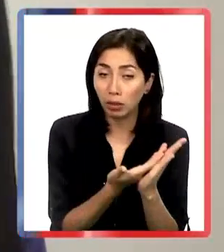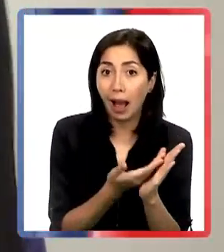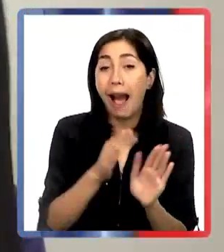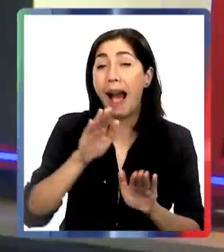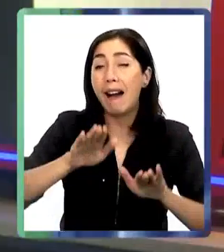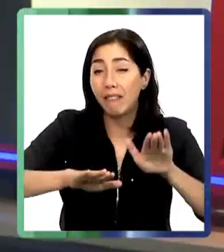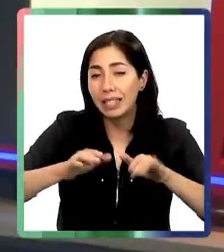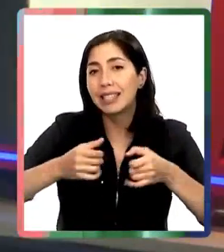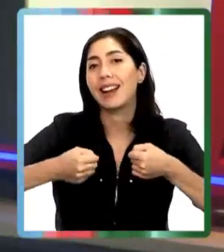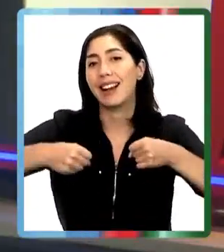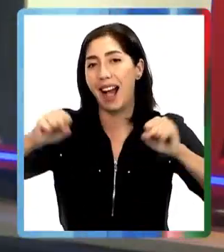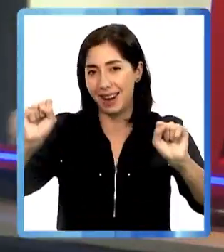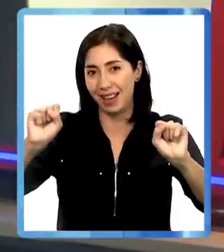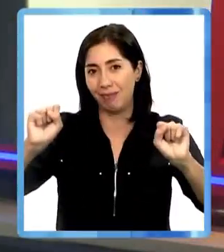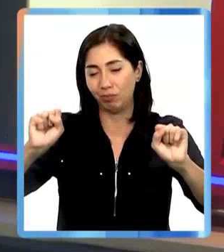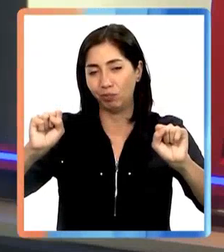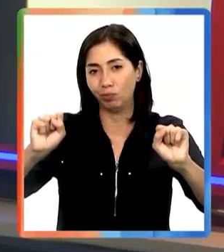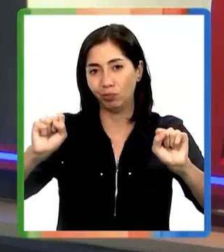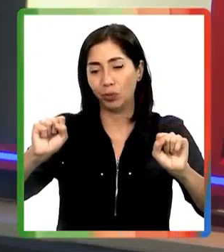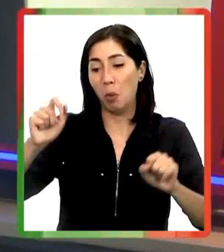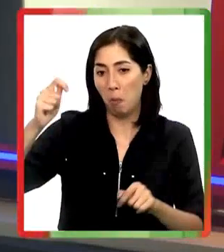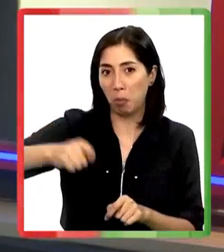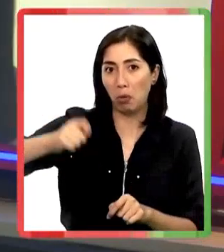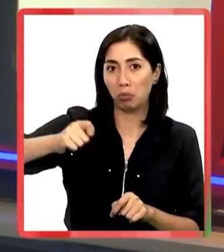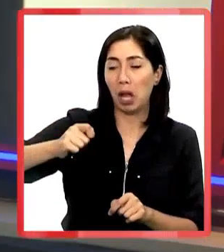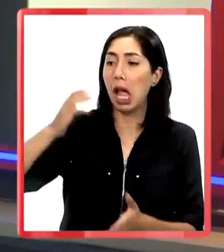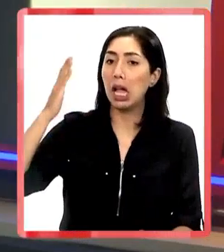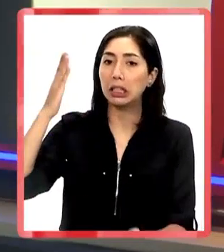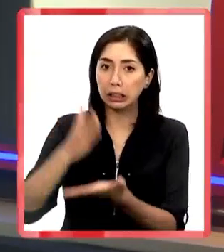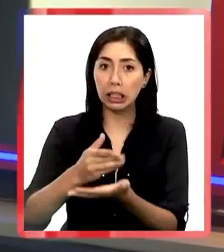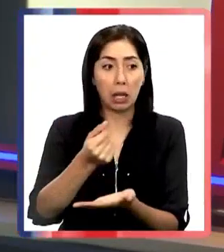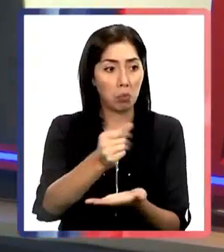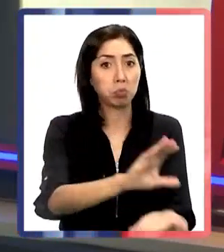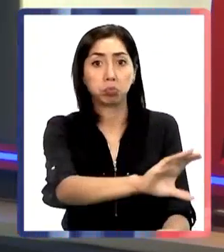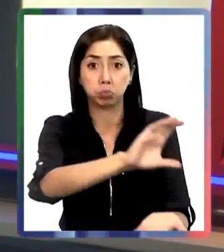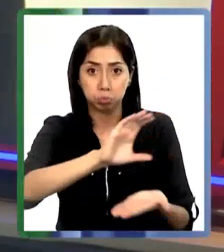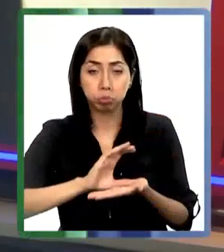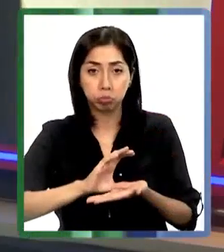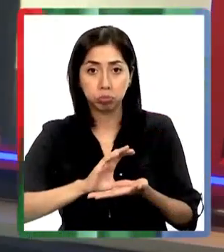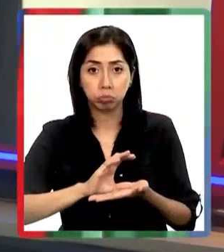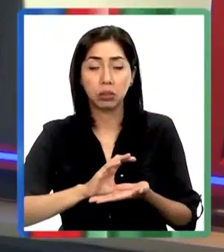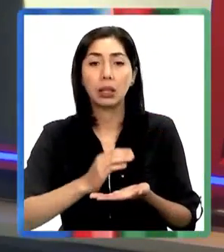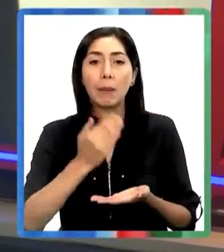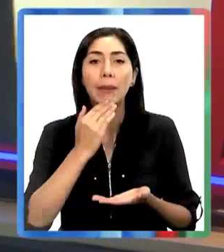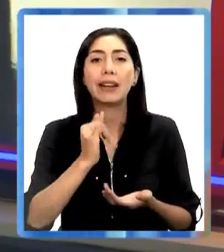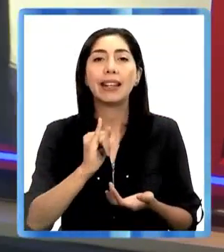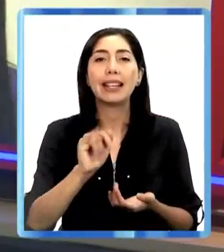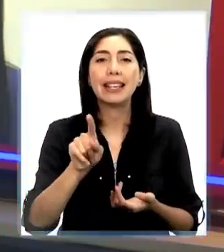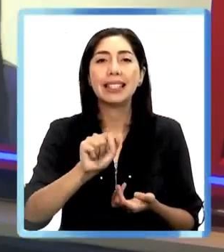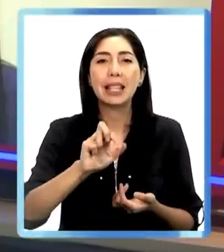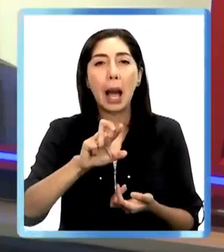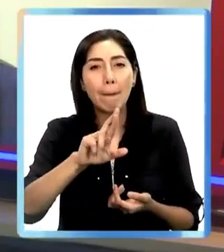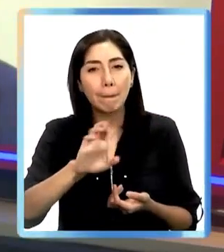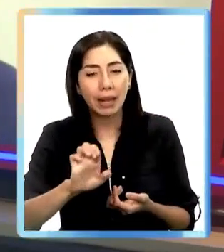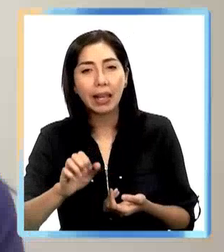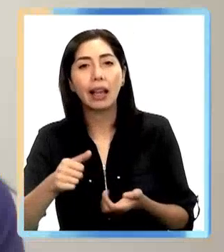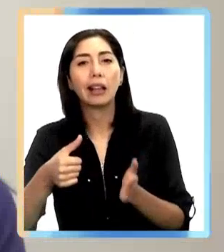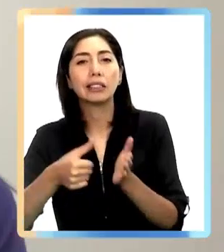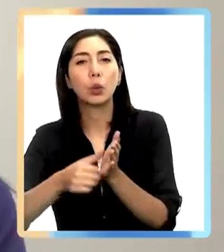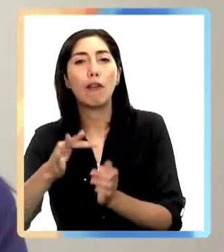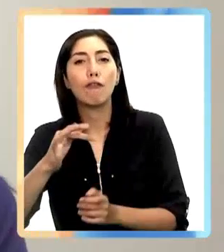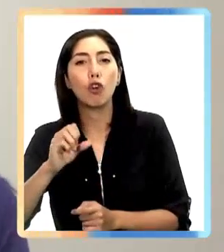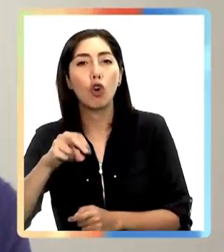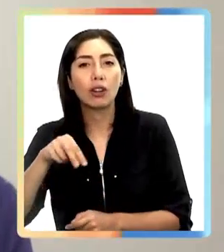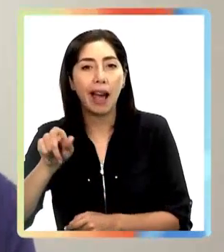logra ganar. La justicia le da la razón, exige la cobertura al sistema asegurador privado ISAPRE o la cobertura al sistema asegurador público